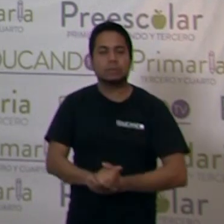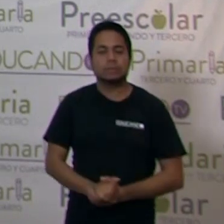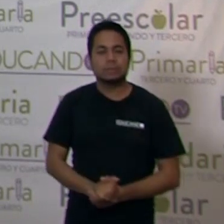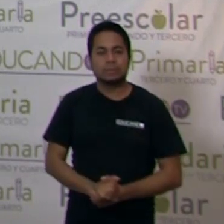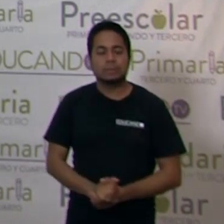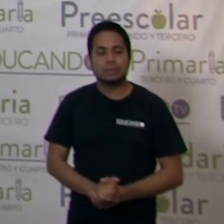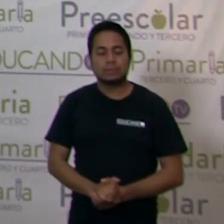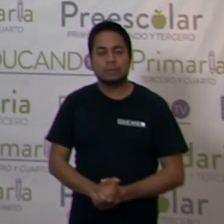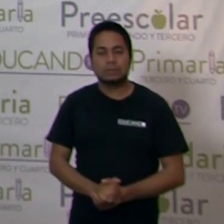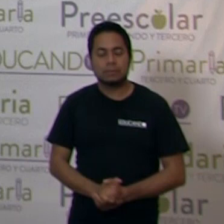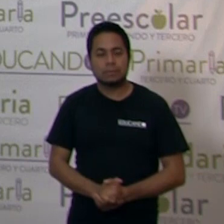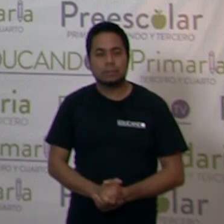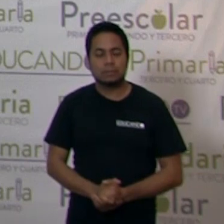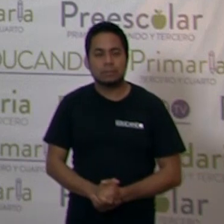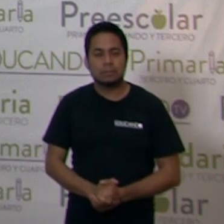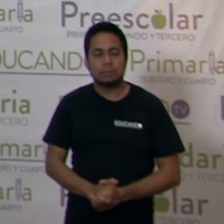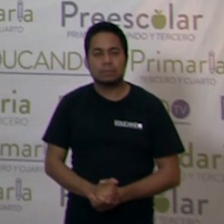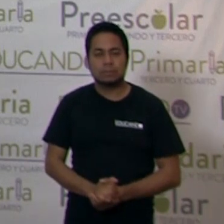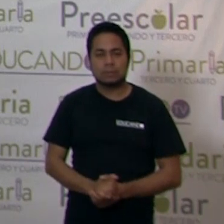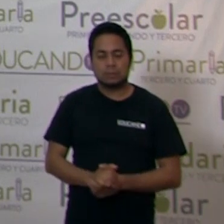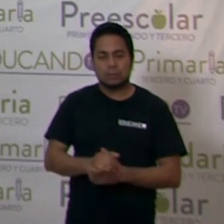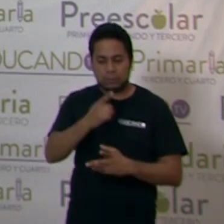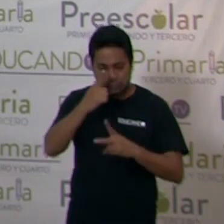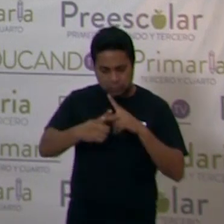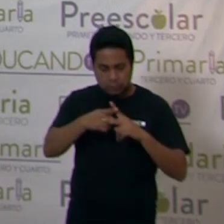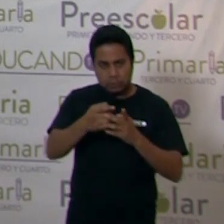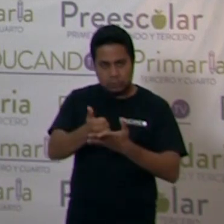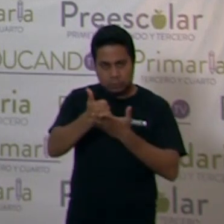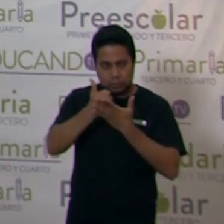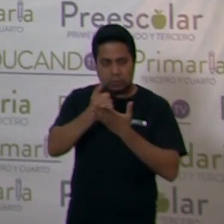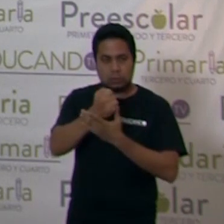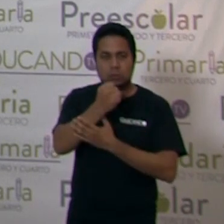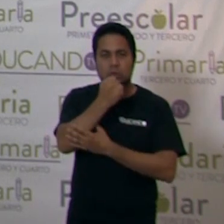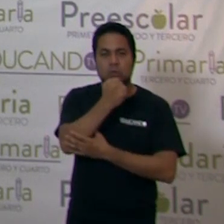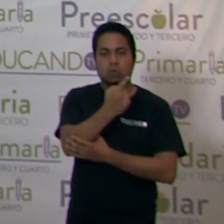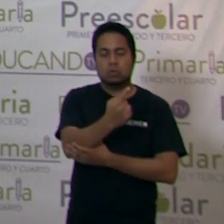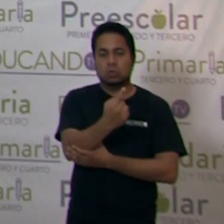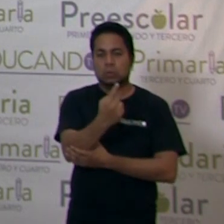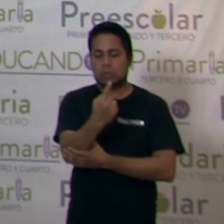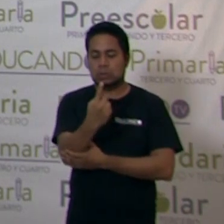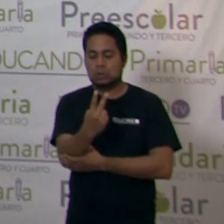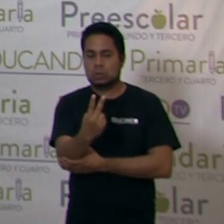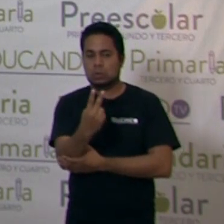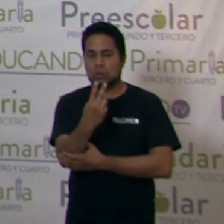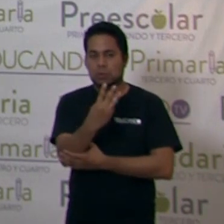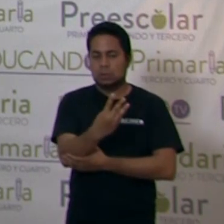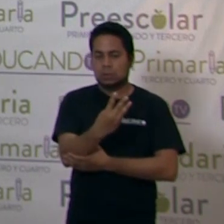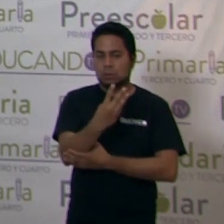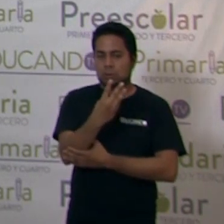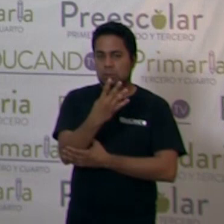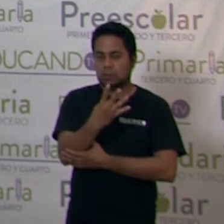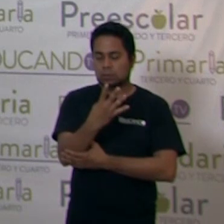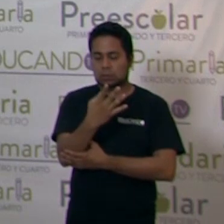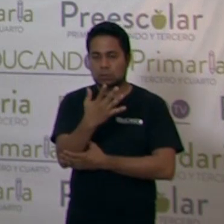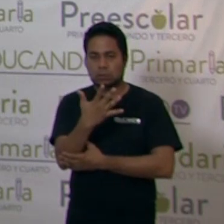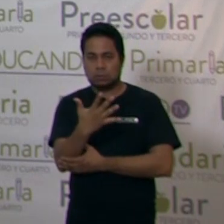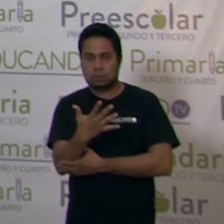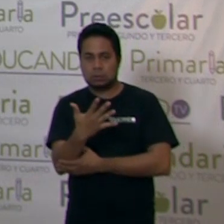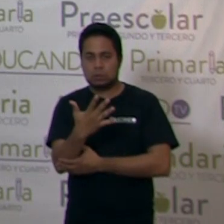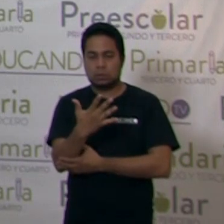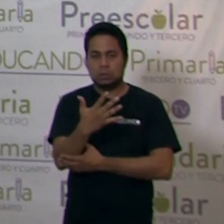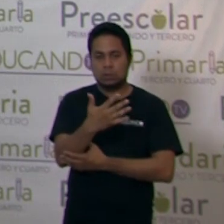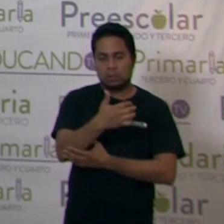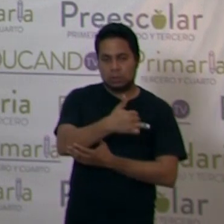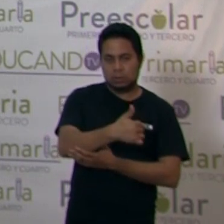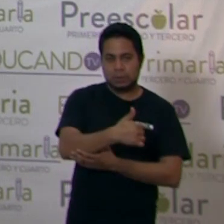pues y vamos a contarlos tiene uno dos 3 4 5